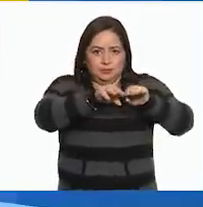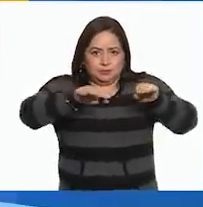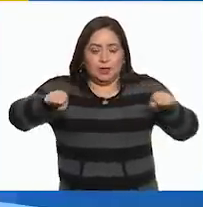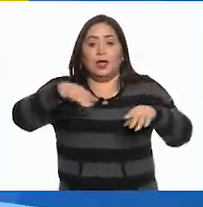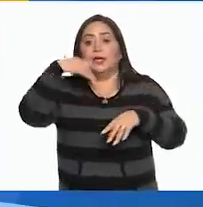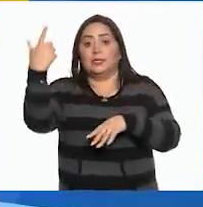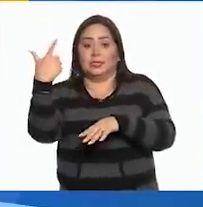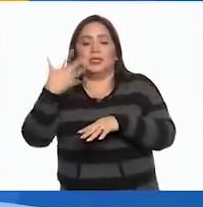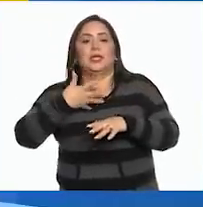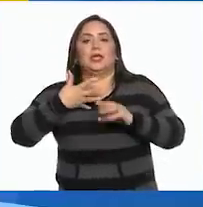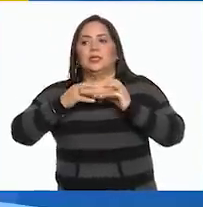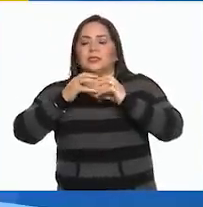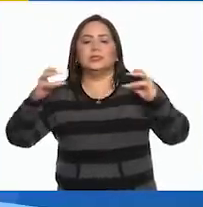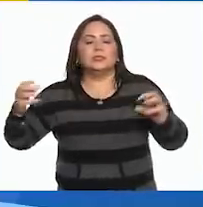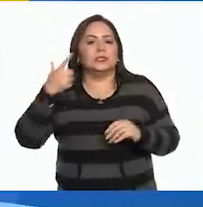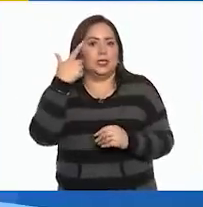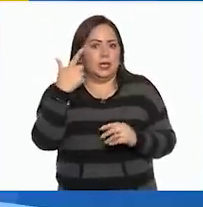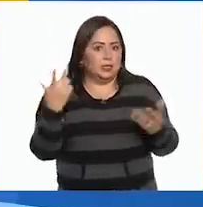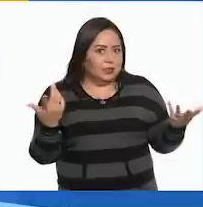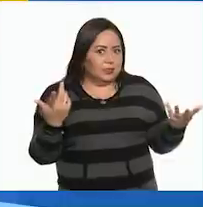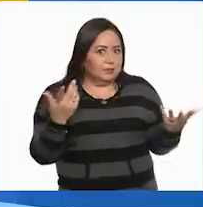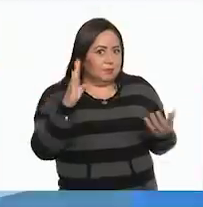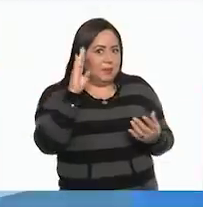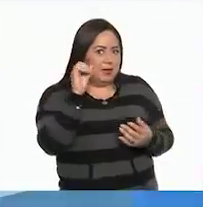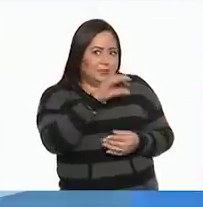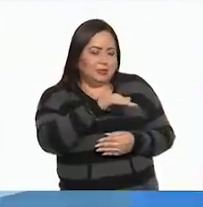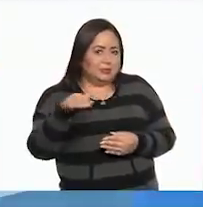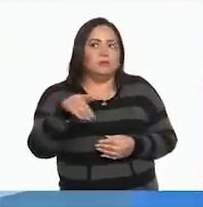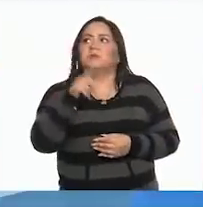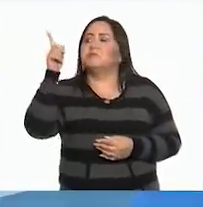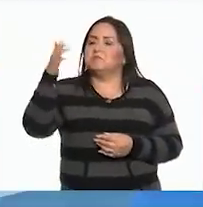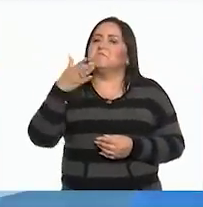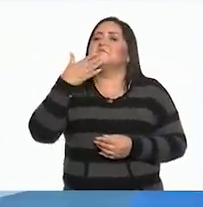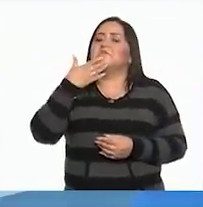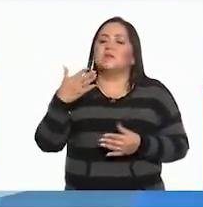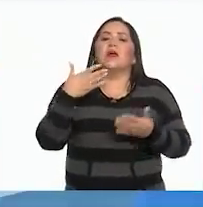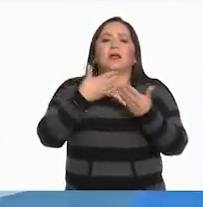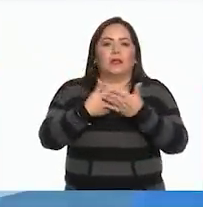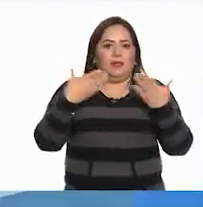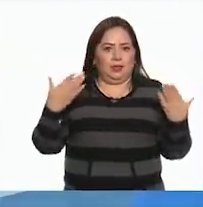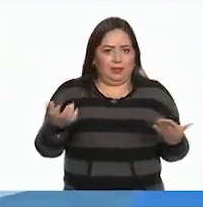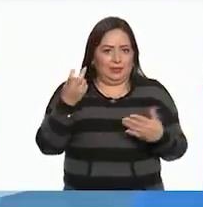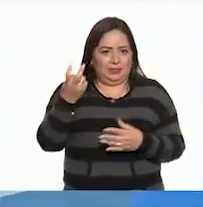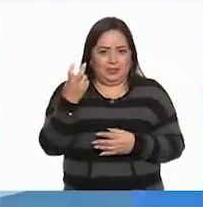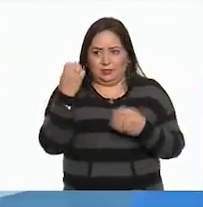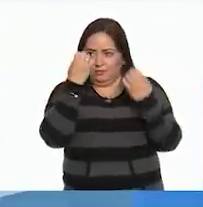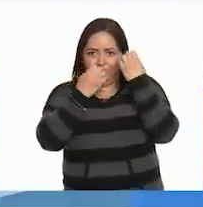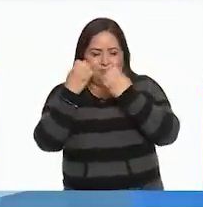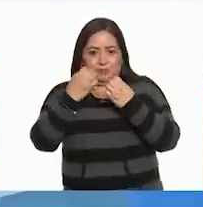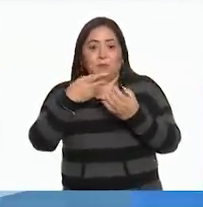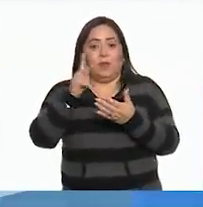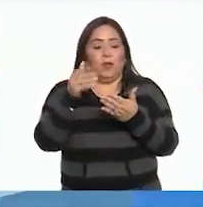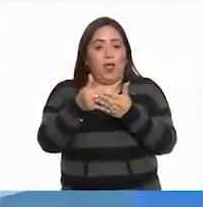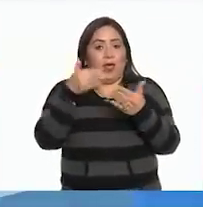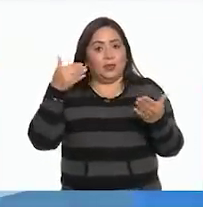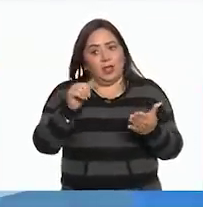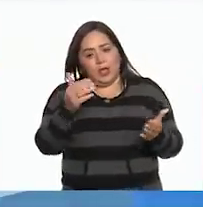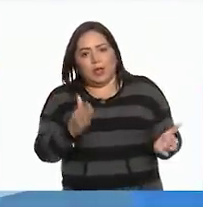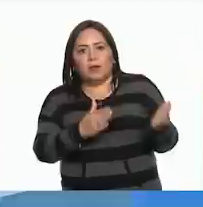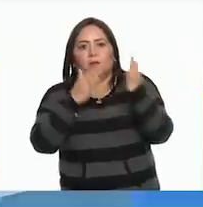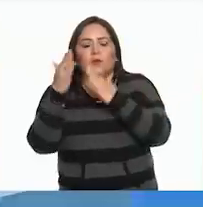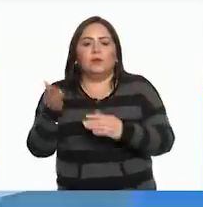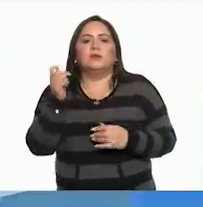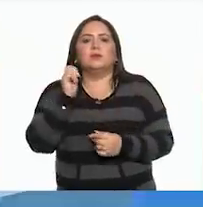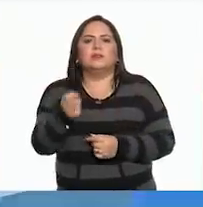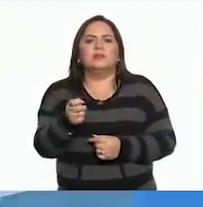y la figura 7 tendría 7 círculos en su base. Muy bien, vamos a dejar aquí este análisis antes de pasar a lo que